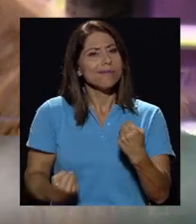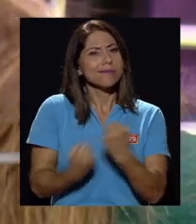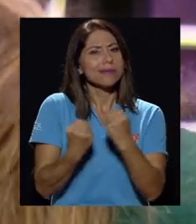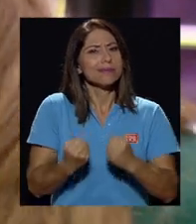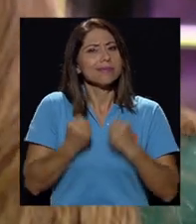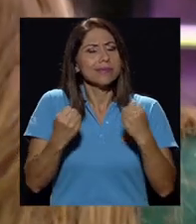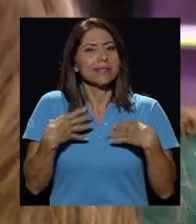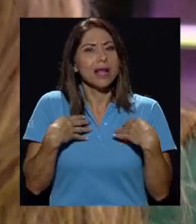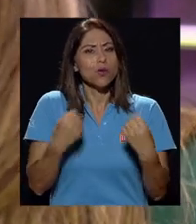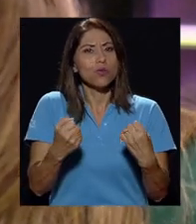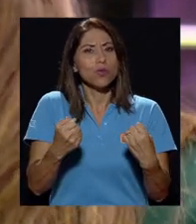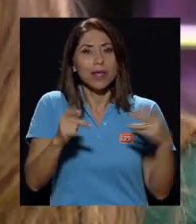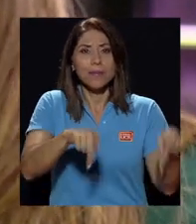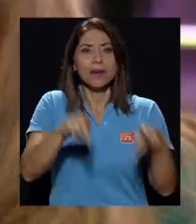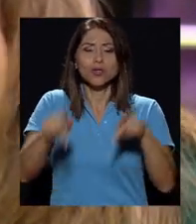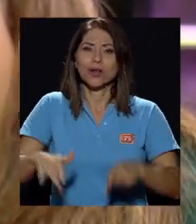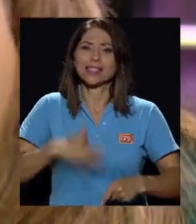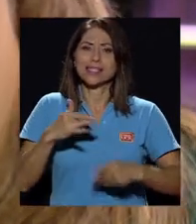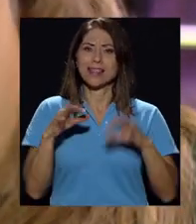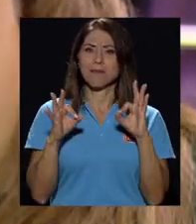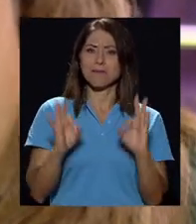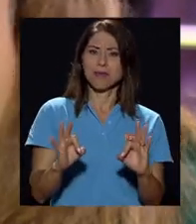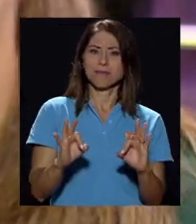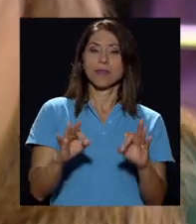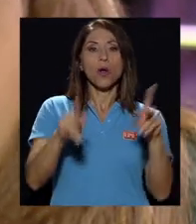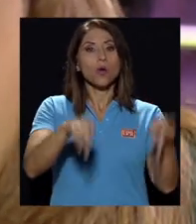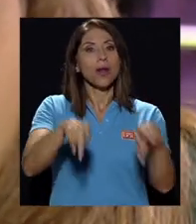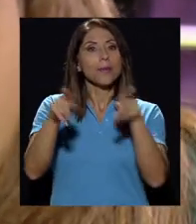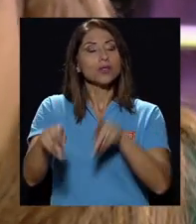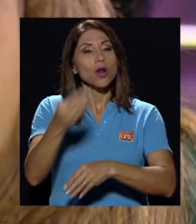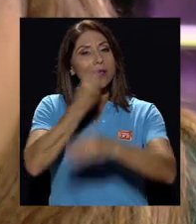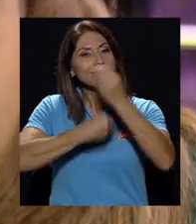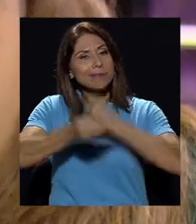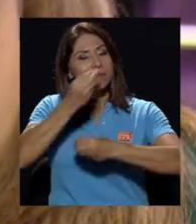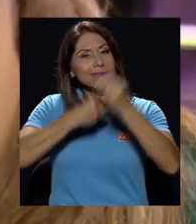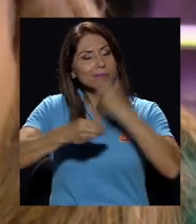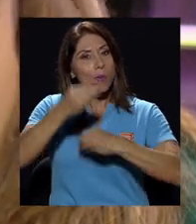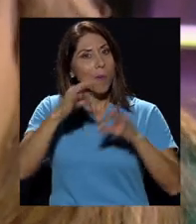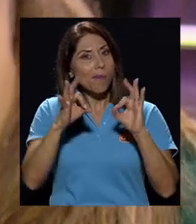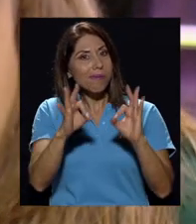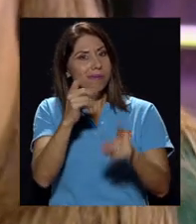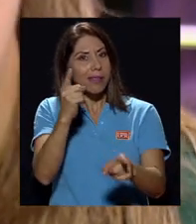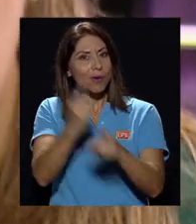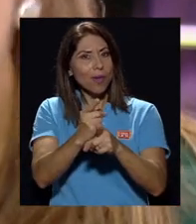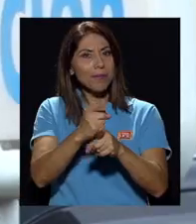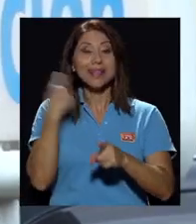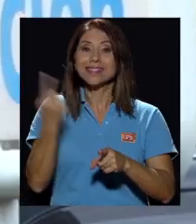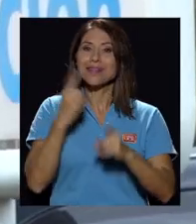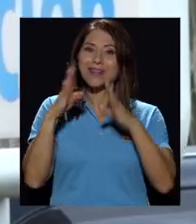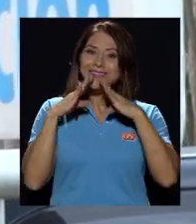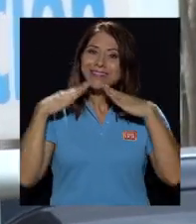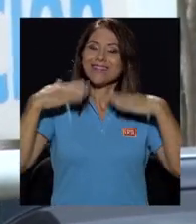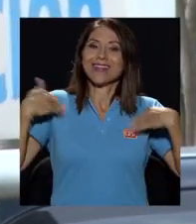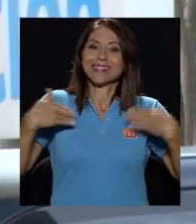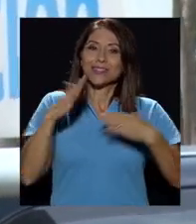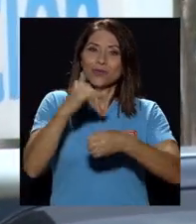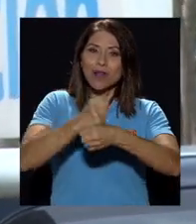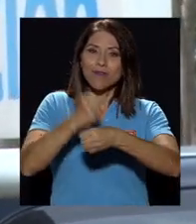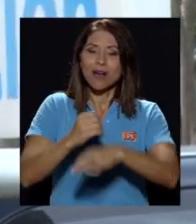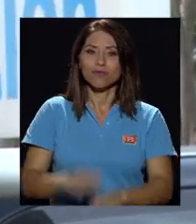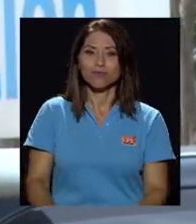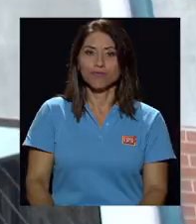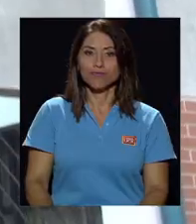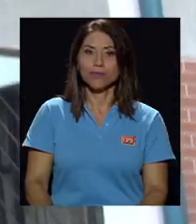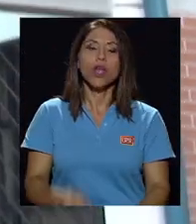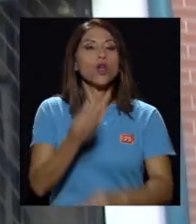y potencia el bienestar de las personas. Una persona que se nutre adecuadamente es una persona que está feliz en su trabajo.